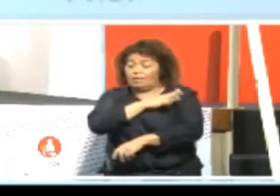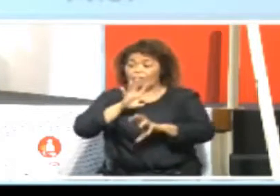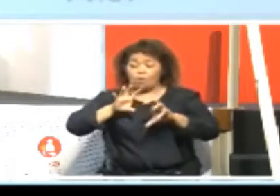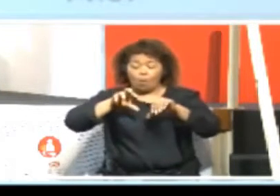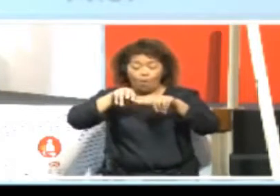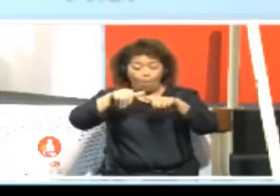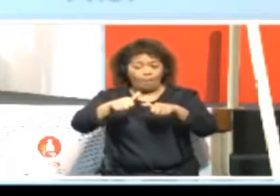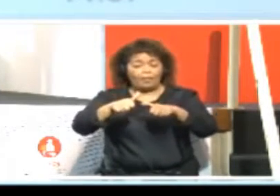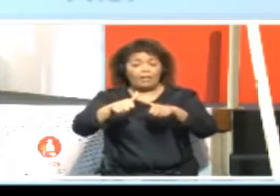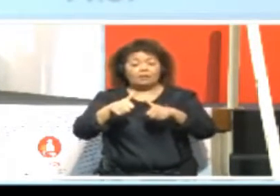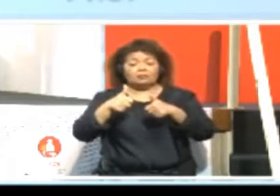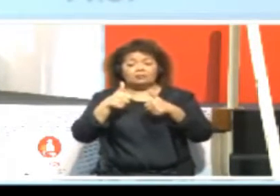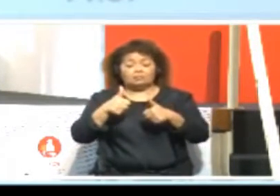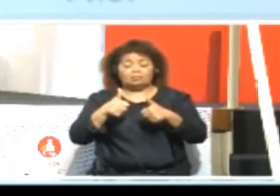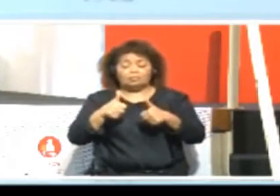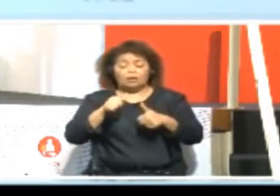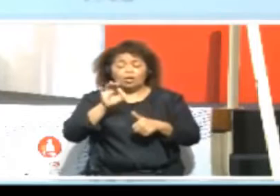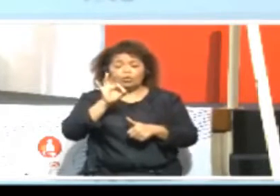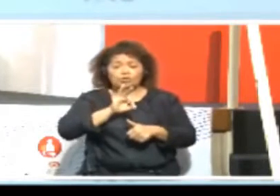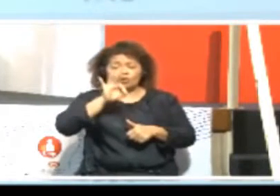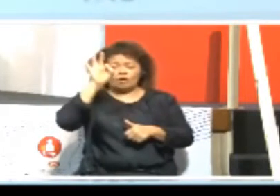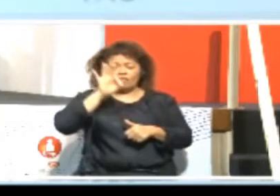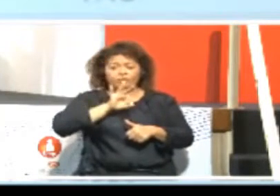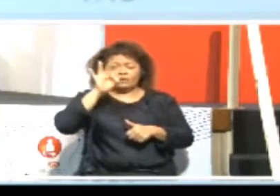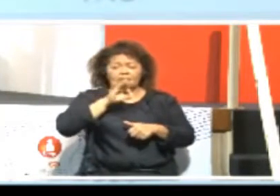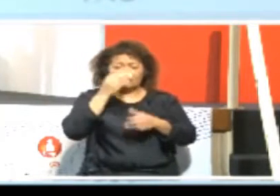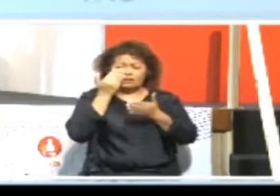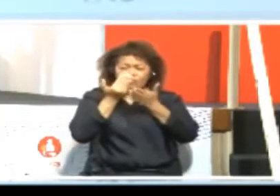muchísima variación en términos de educación en el